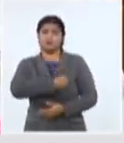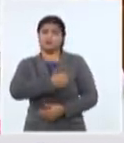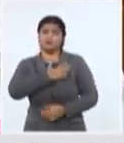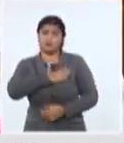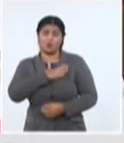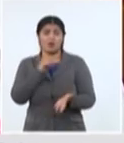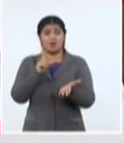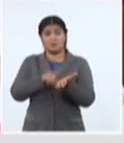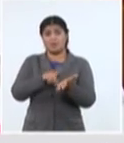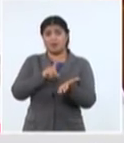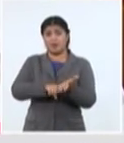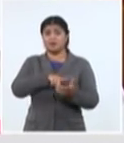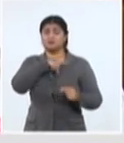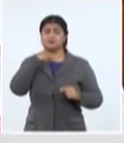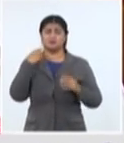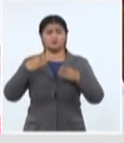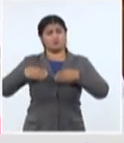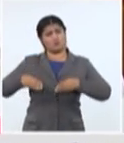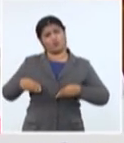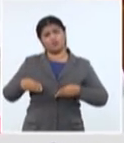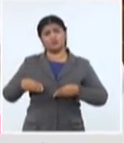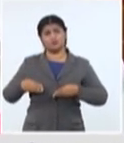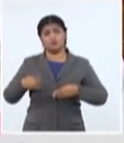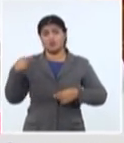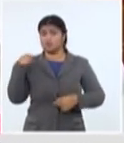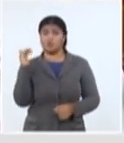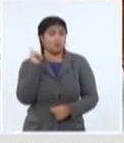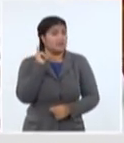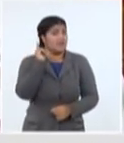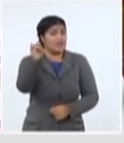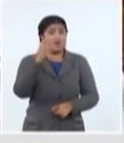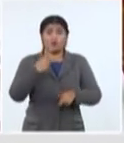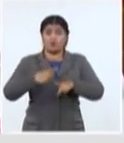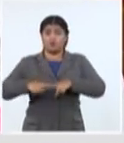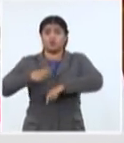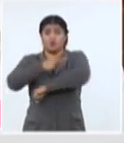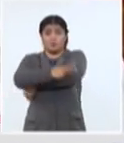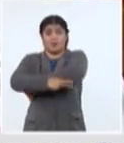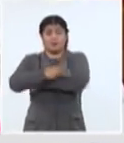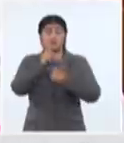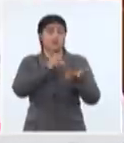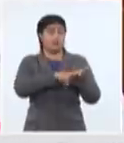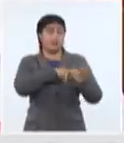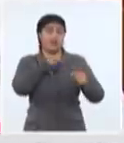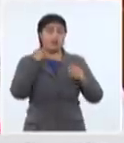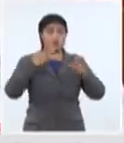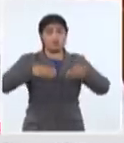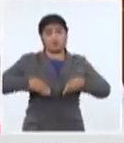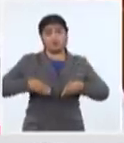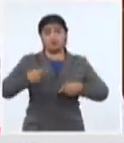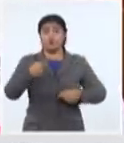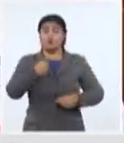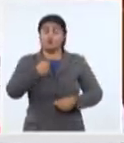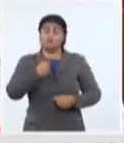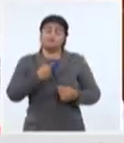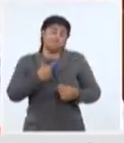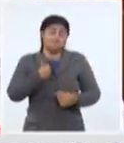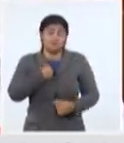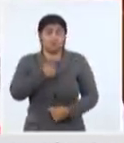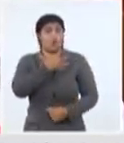apoyo de mis compañeros ni de nada. Sientes un dolor porque dices, has salvado tanta gente y no fuiste a salvar el tuyo, pero así es esta